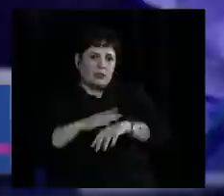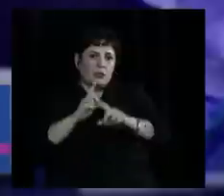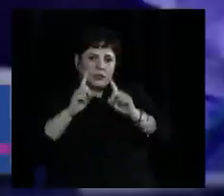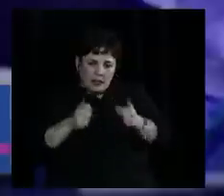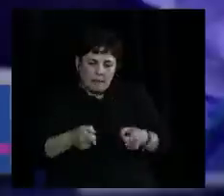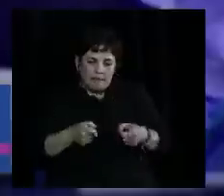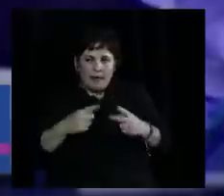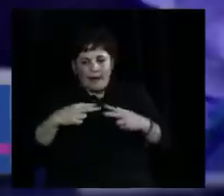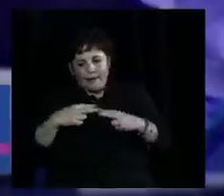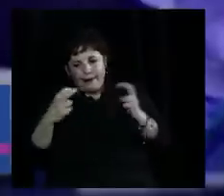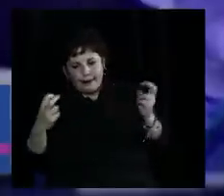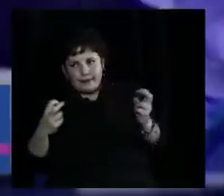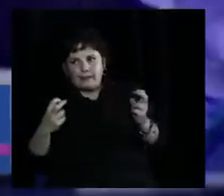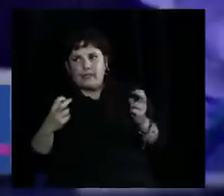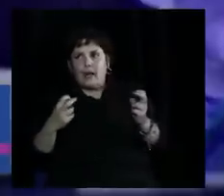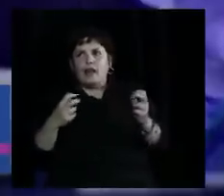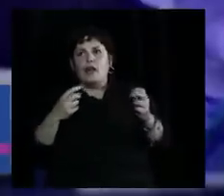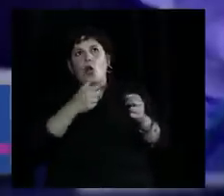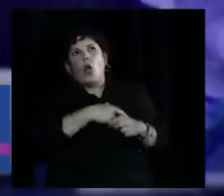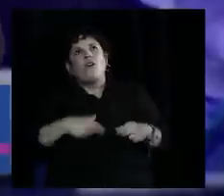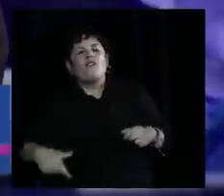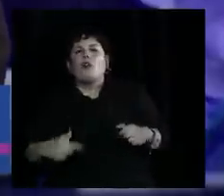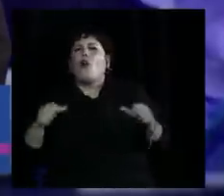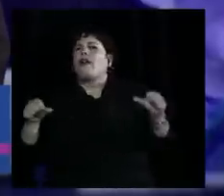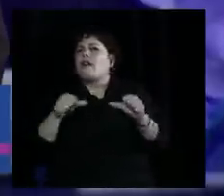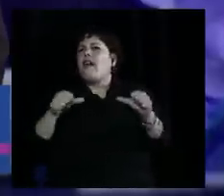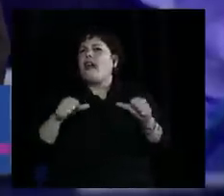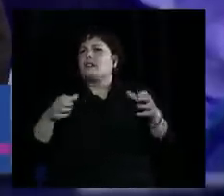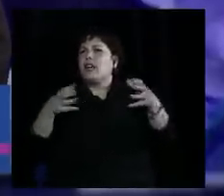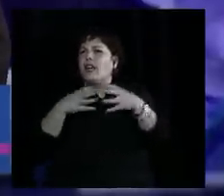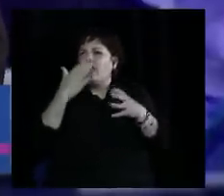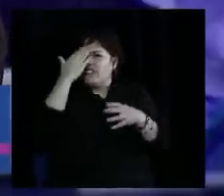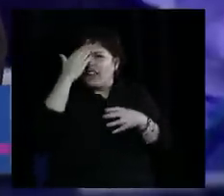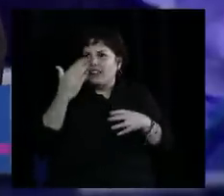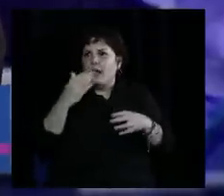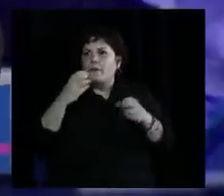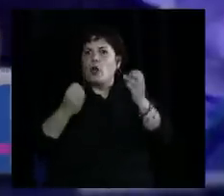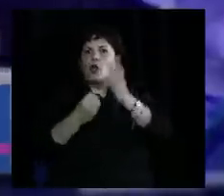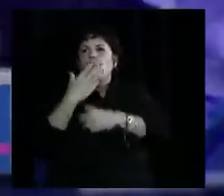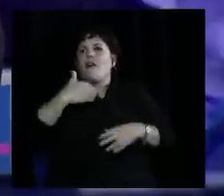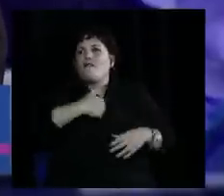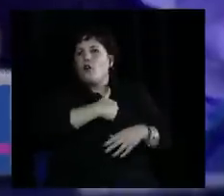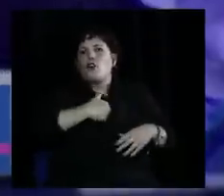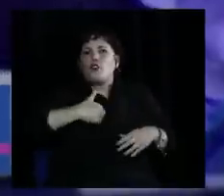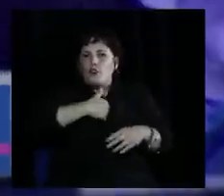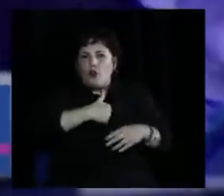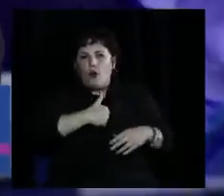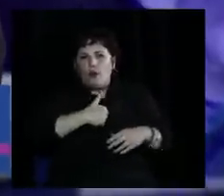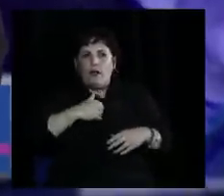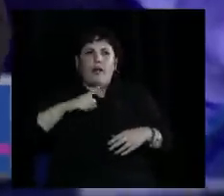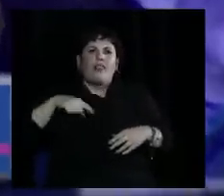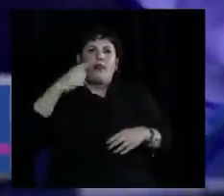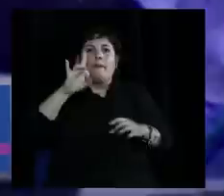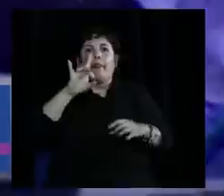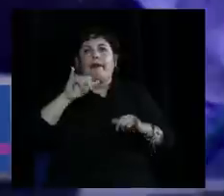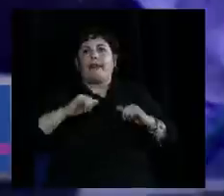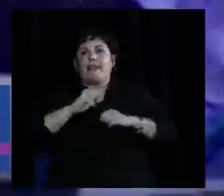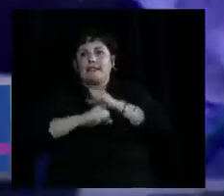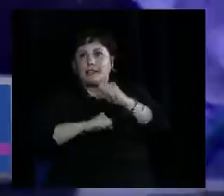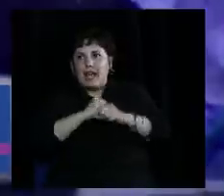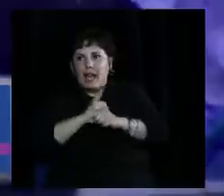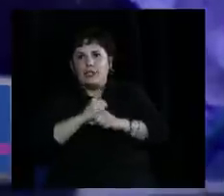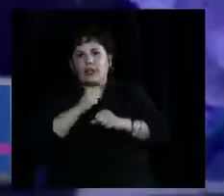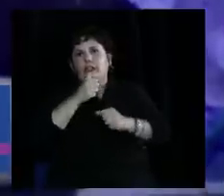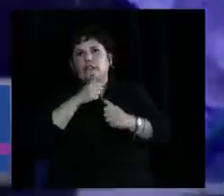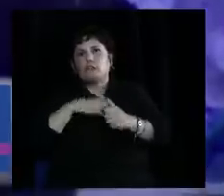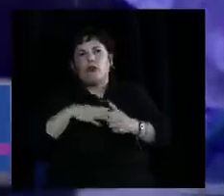además de analizar lo que hace el gobierno, analizar lo que hace la izquierda en este nuevo papel que le tocó después de 15 años de gobierno, porque si bien tiene toda una